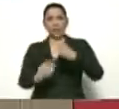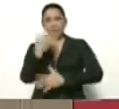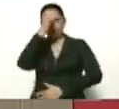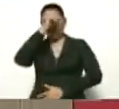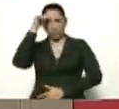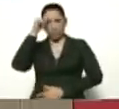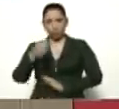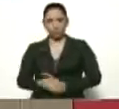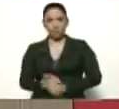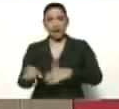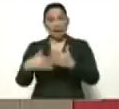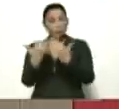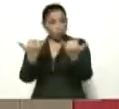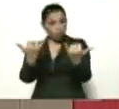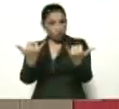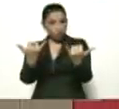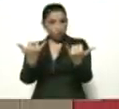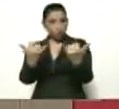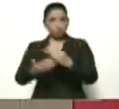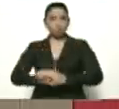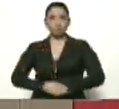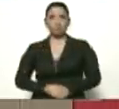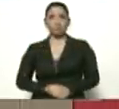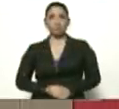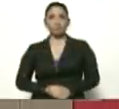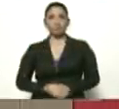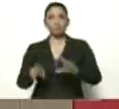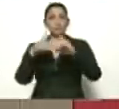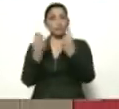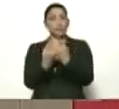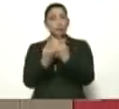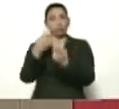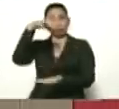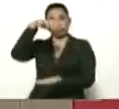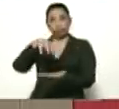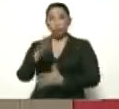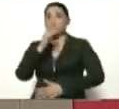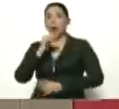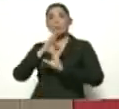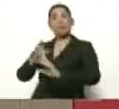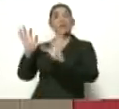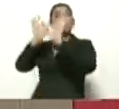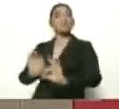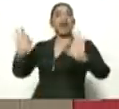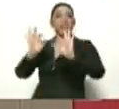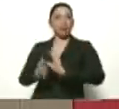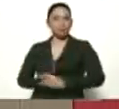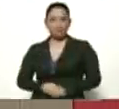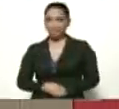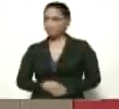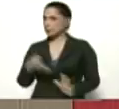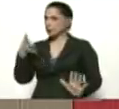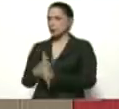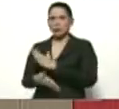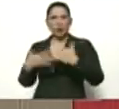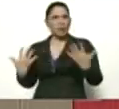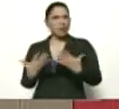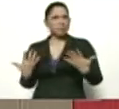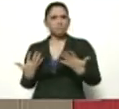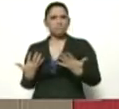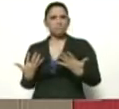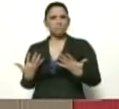hasta este momento el departamento de estado no ha contestado absolutamente nada de la requisitoria que